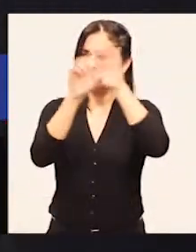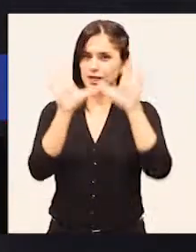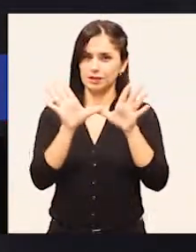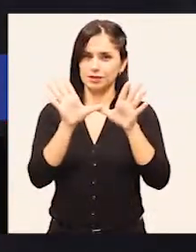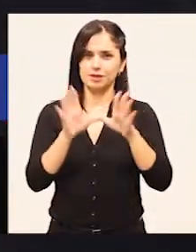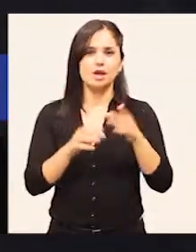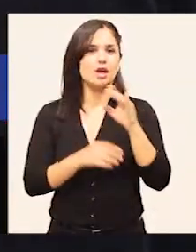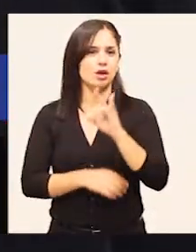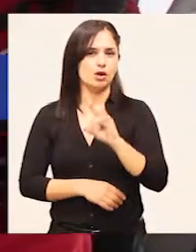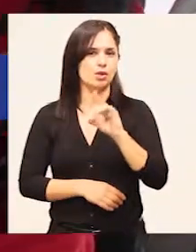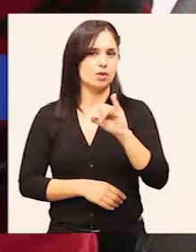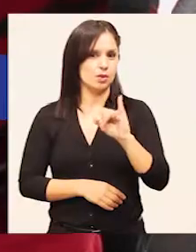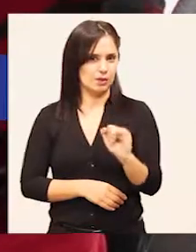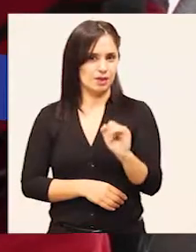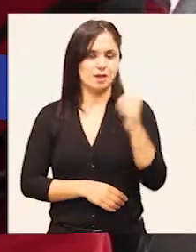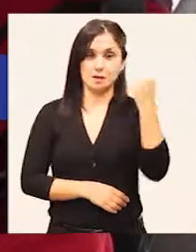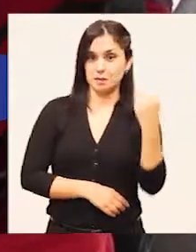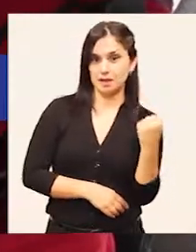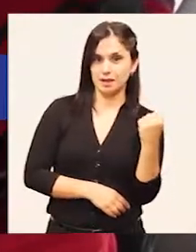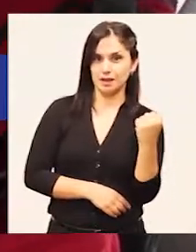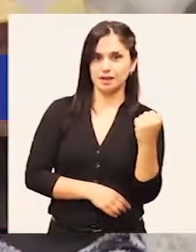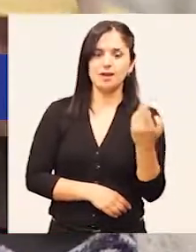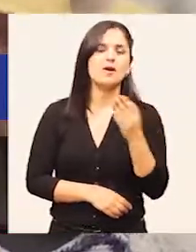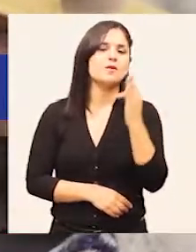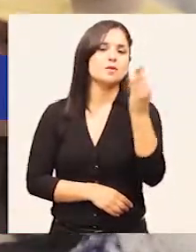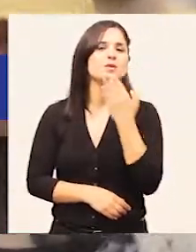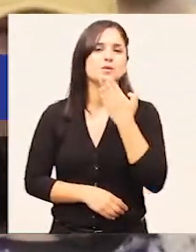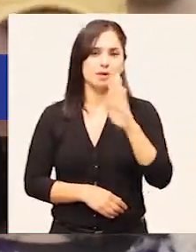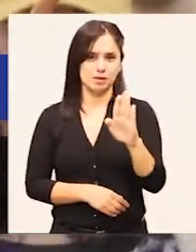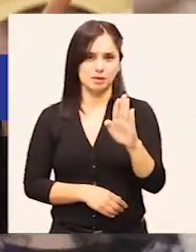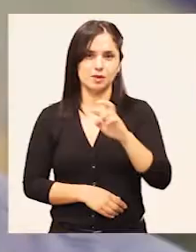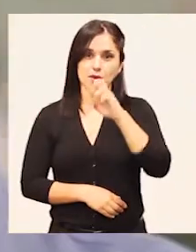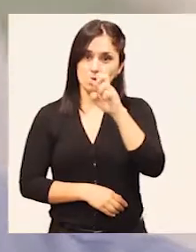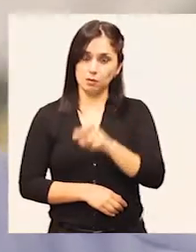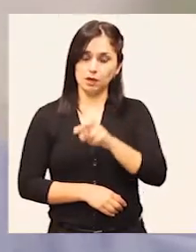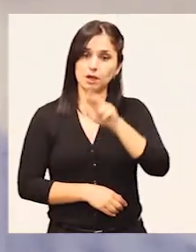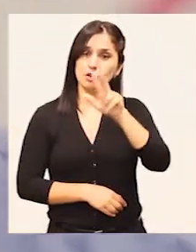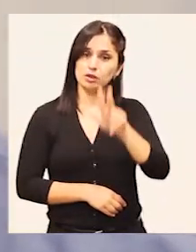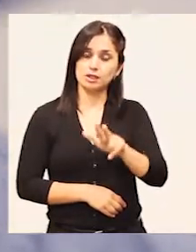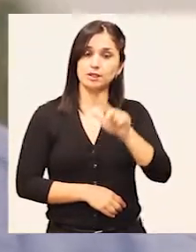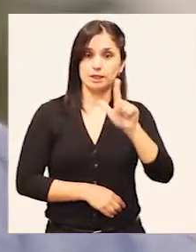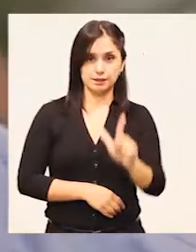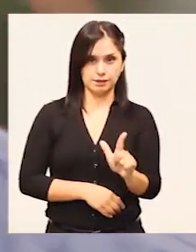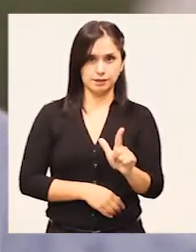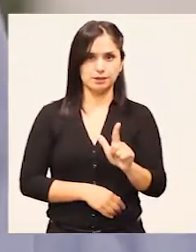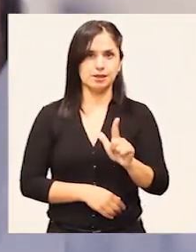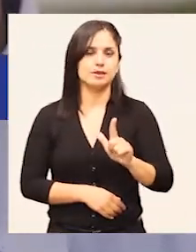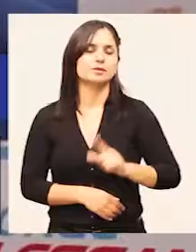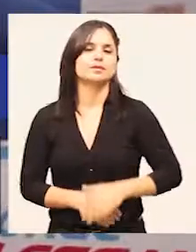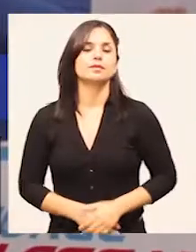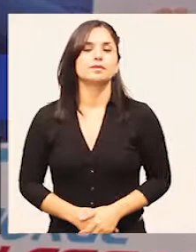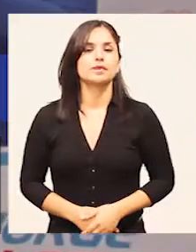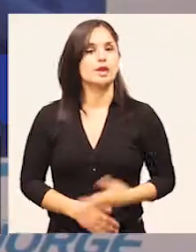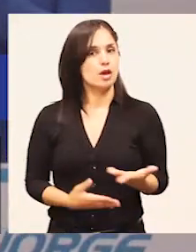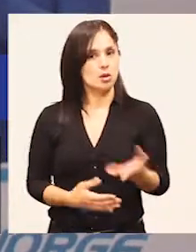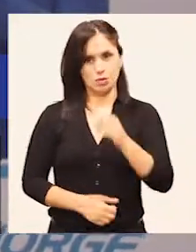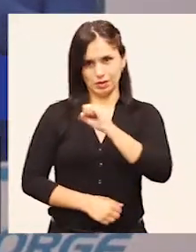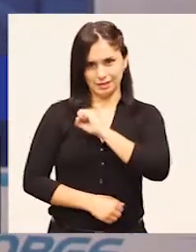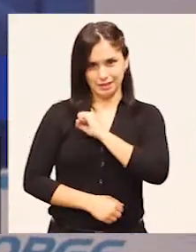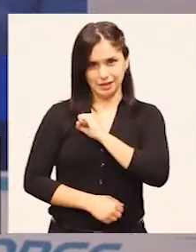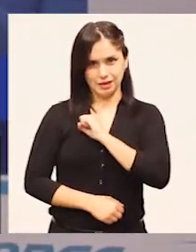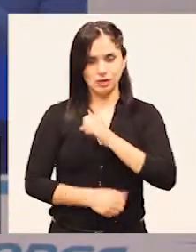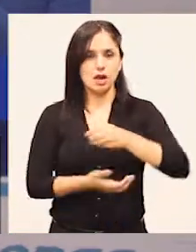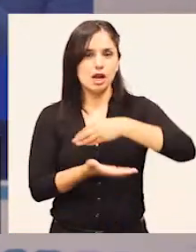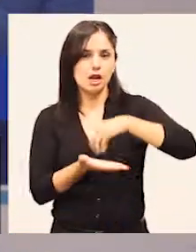clarita. Con la UDI y Sebastián Piñera, se vienen tiempos mejores. P87, Cristóbal Leturia. Por